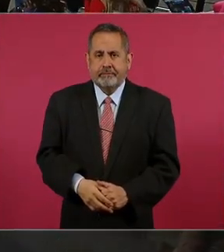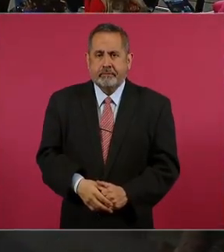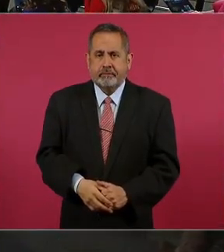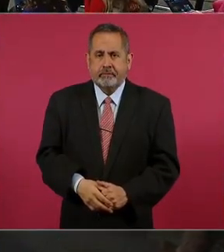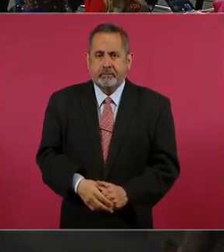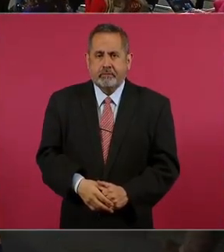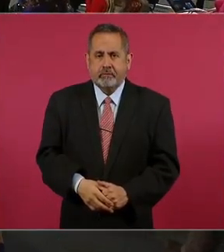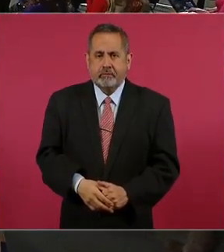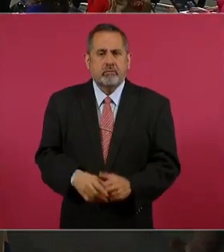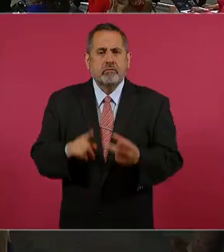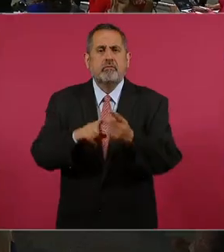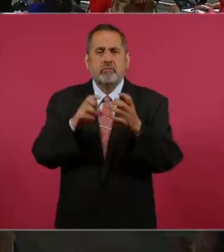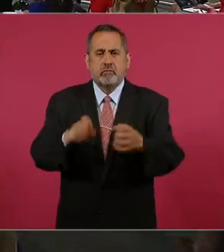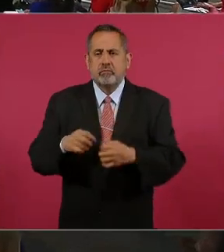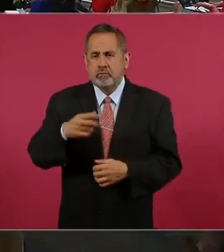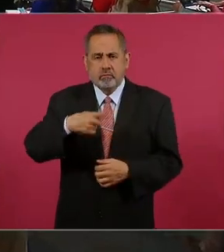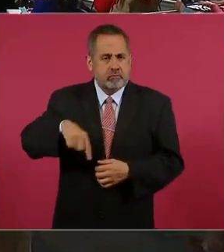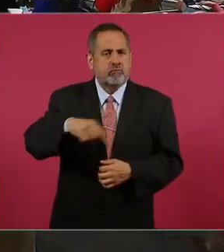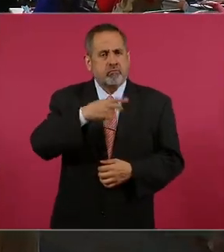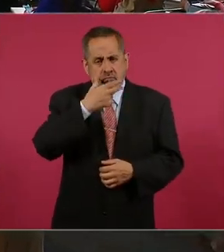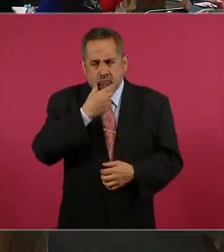hombres, las mujeres de bien?